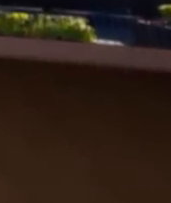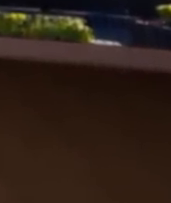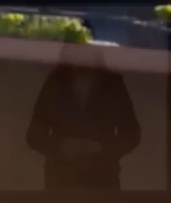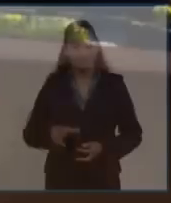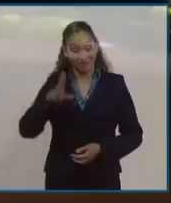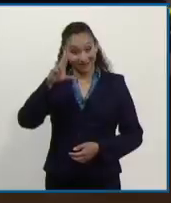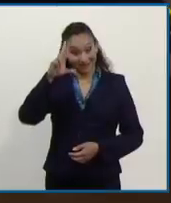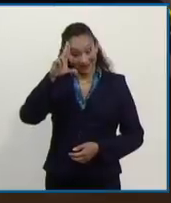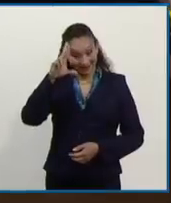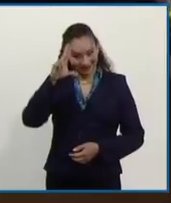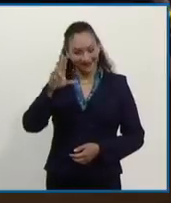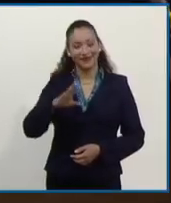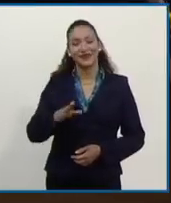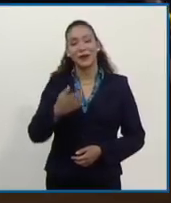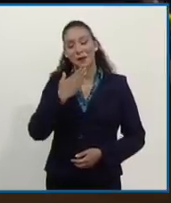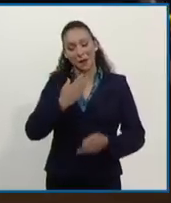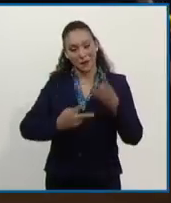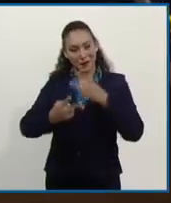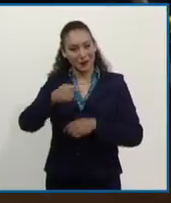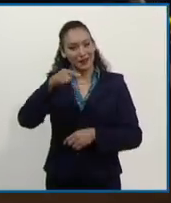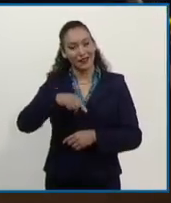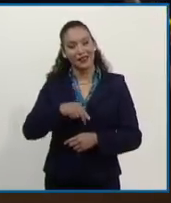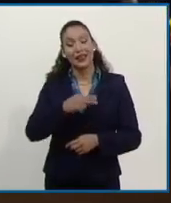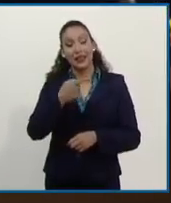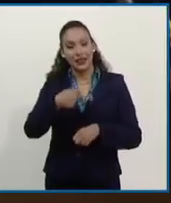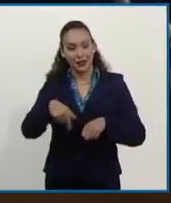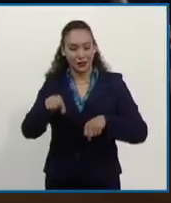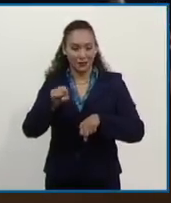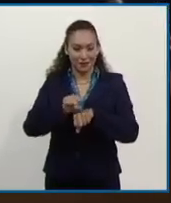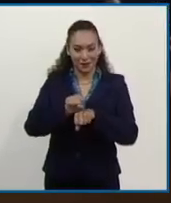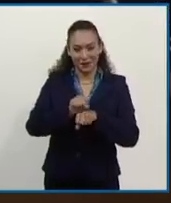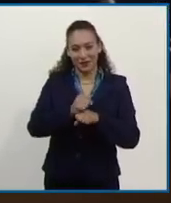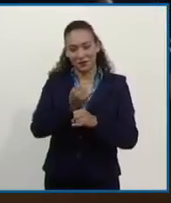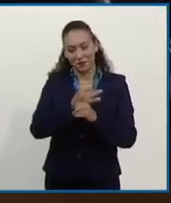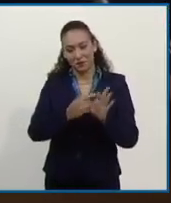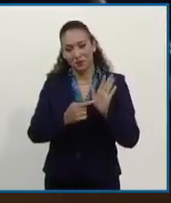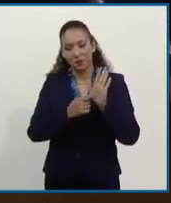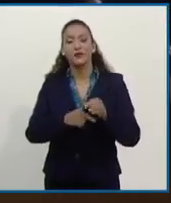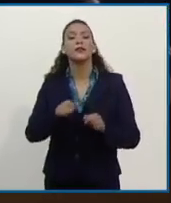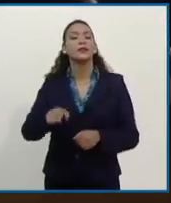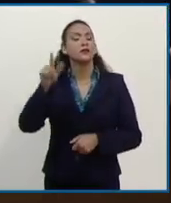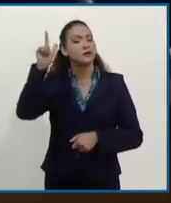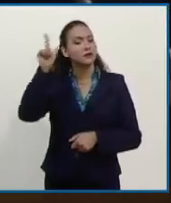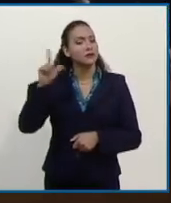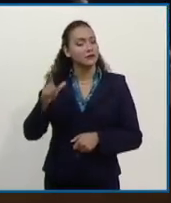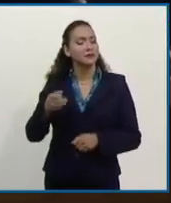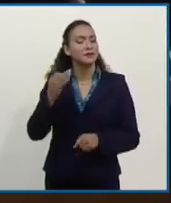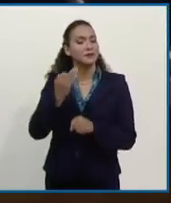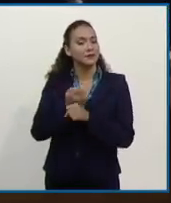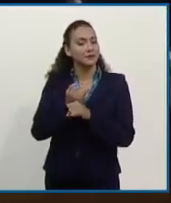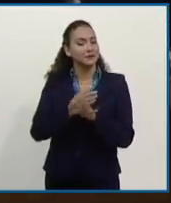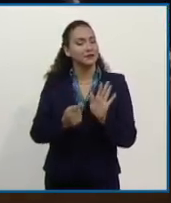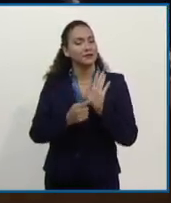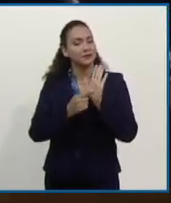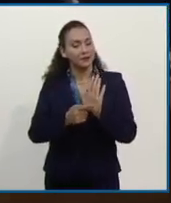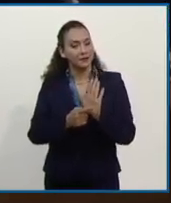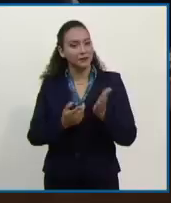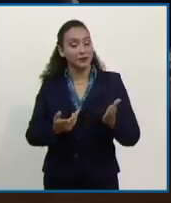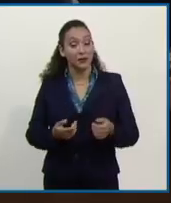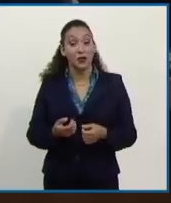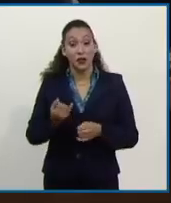Hola, ¿qué tal? Les damos la más cordial bienvenida a Semanario Judicial. Soy Lorena Sánchez Cabrera y en los próximos minutos tendré el gusto